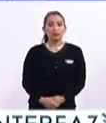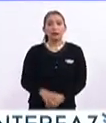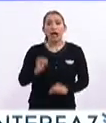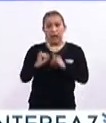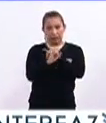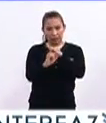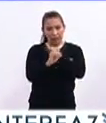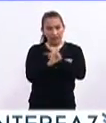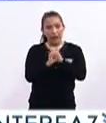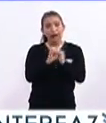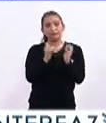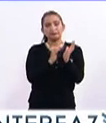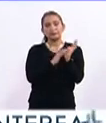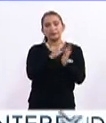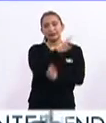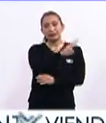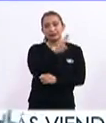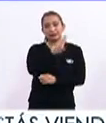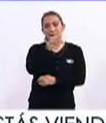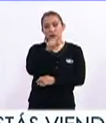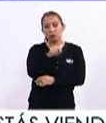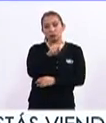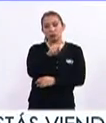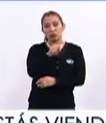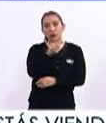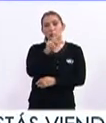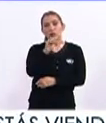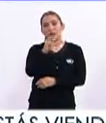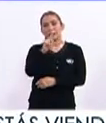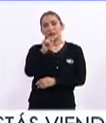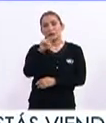en línea en la página